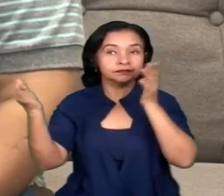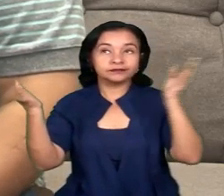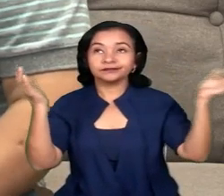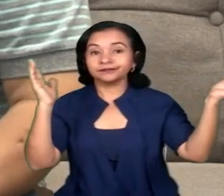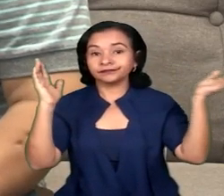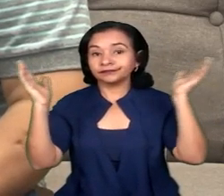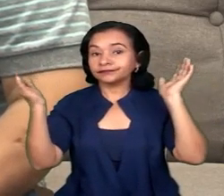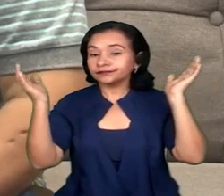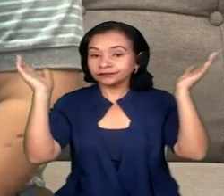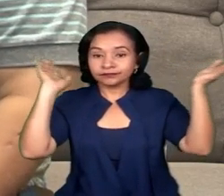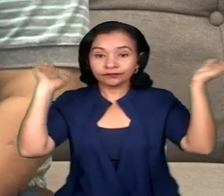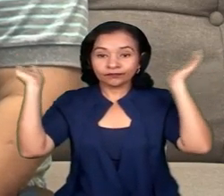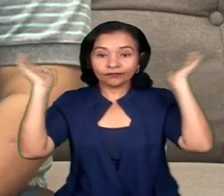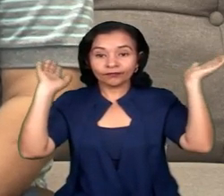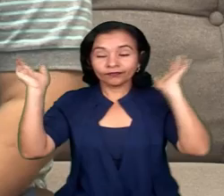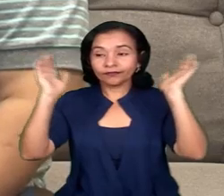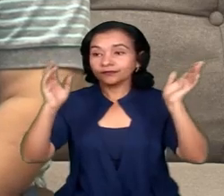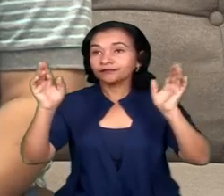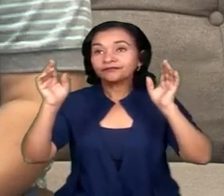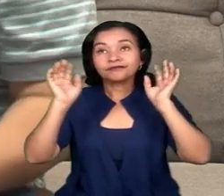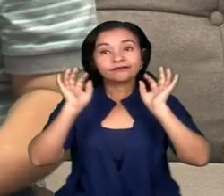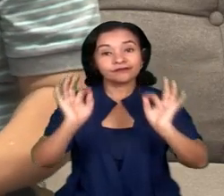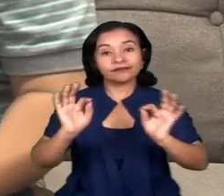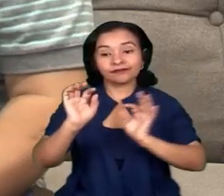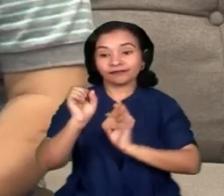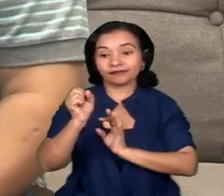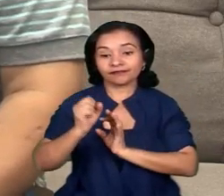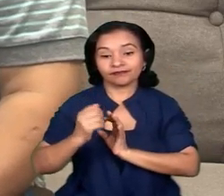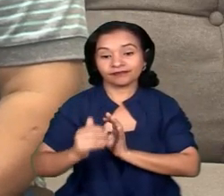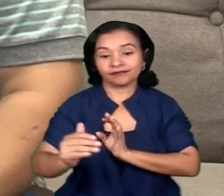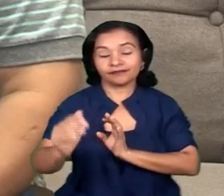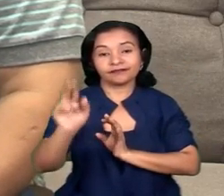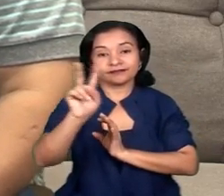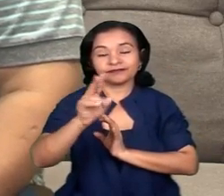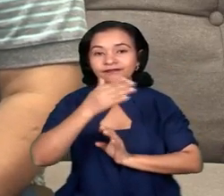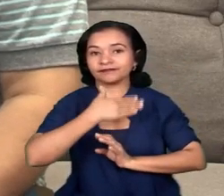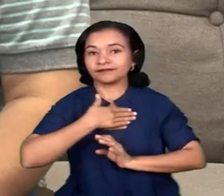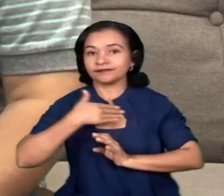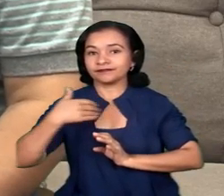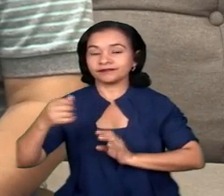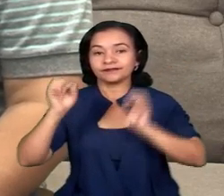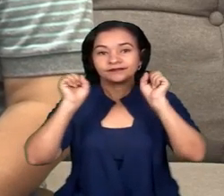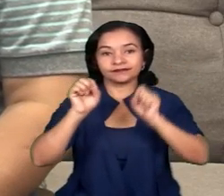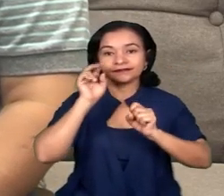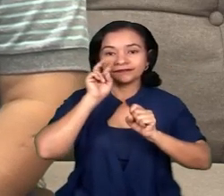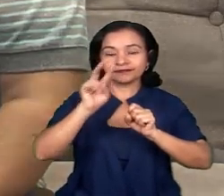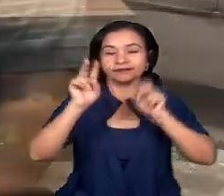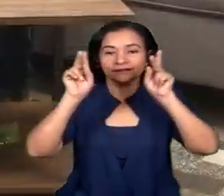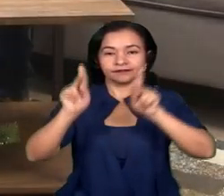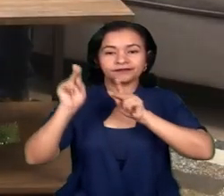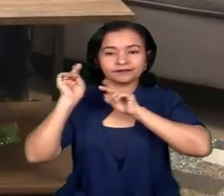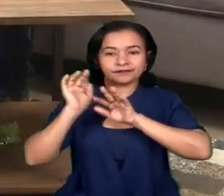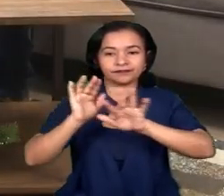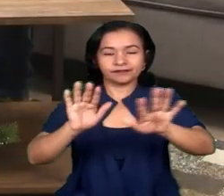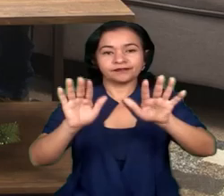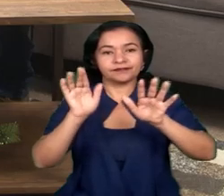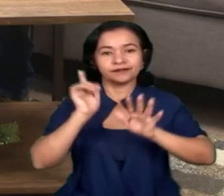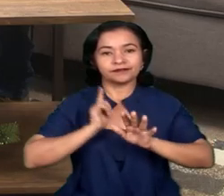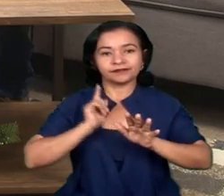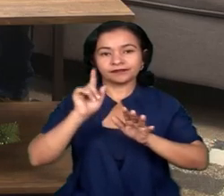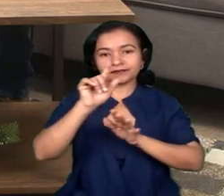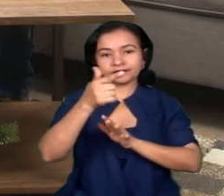este Viernes Negro pasado, y esperamos que este próximo sea mejor, donde pudimos ver la afluencia de la gente, donde tenemos alrededor